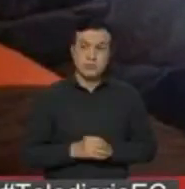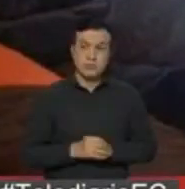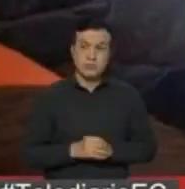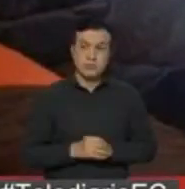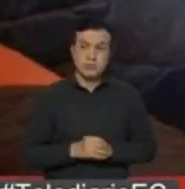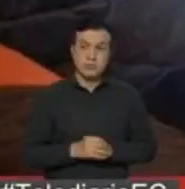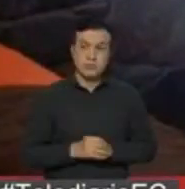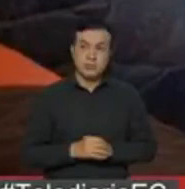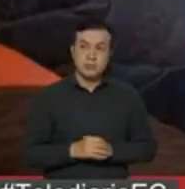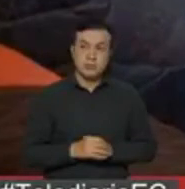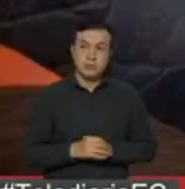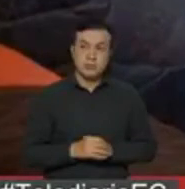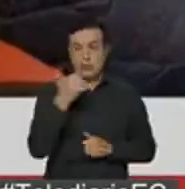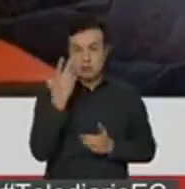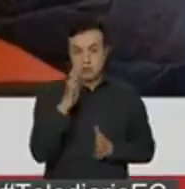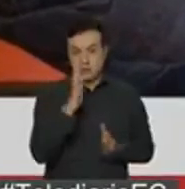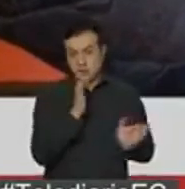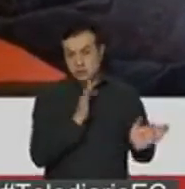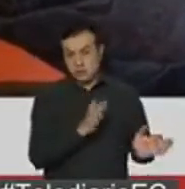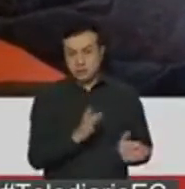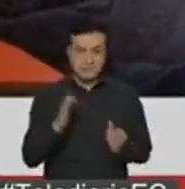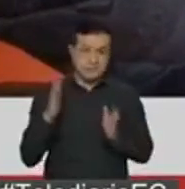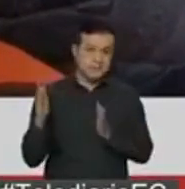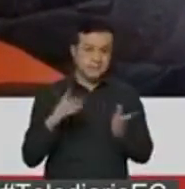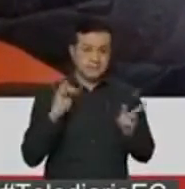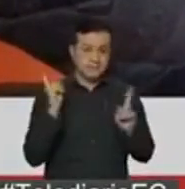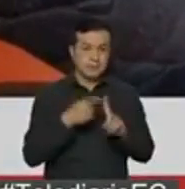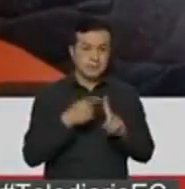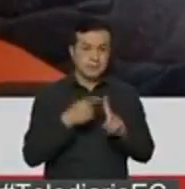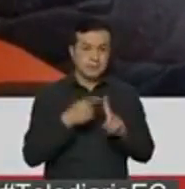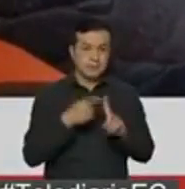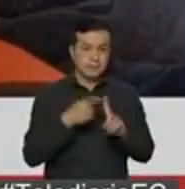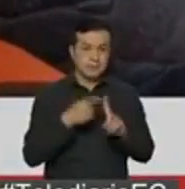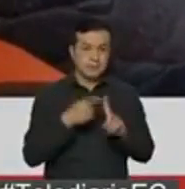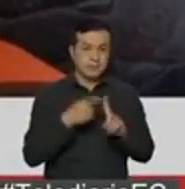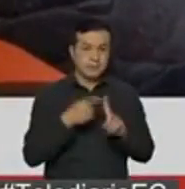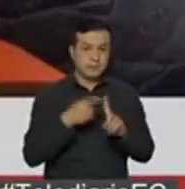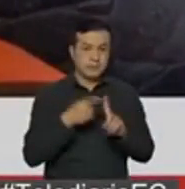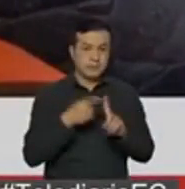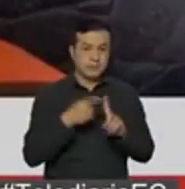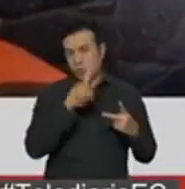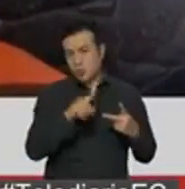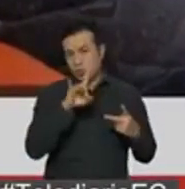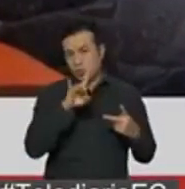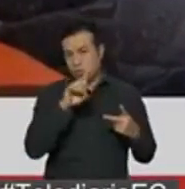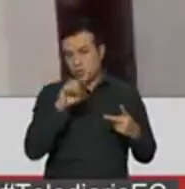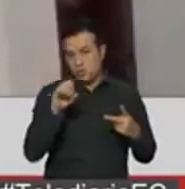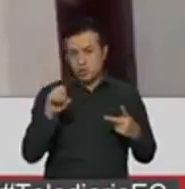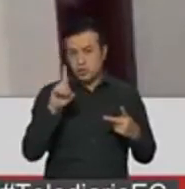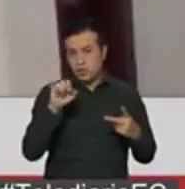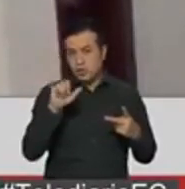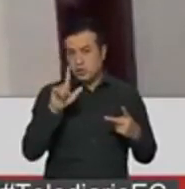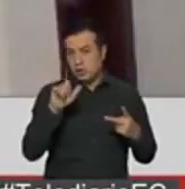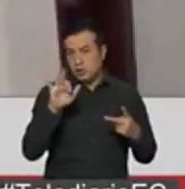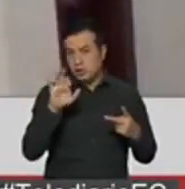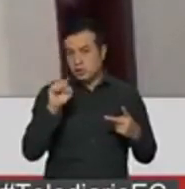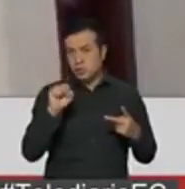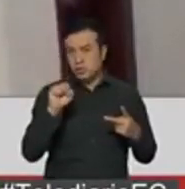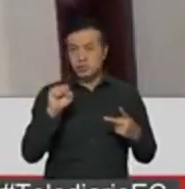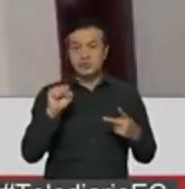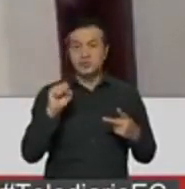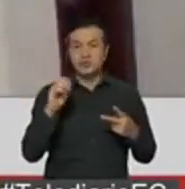a nivel legal habilitadas para el tratamiento de estos casos. La una es del 911 y la otra es del 1800 delito, opción 4. Que la persona que dé muerte